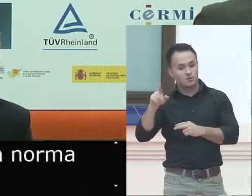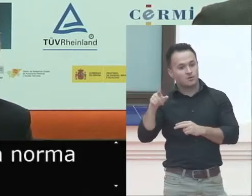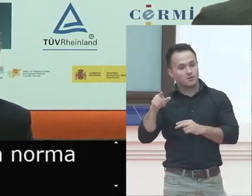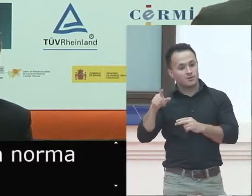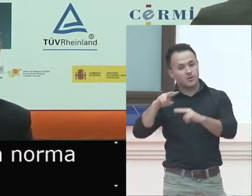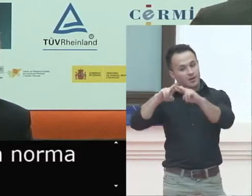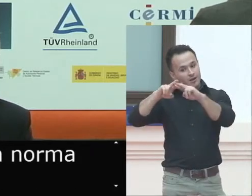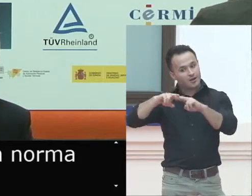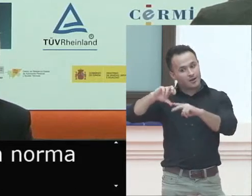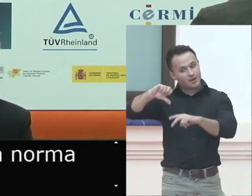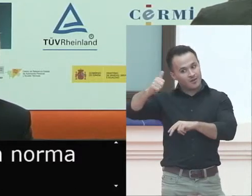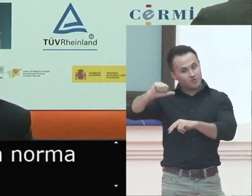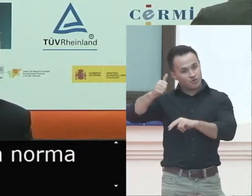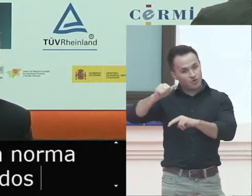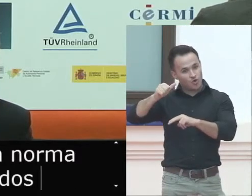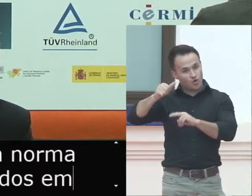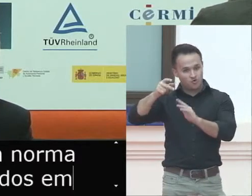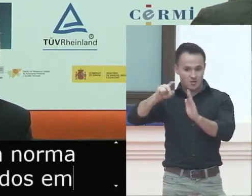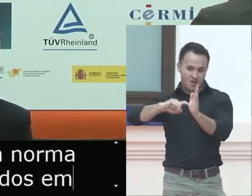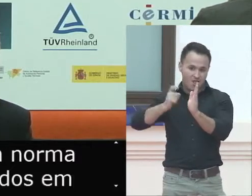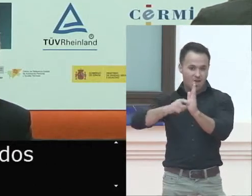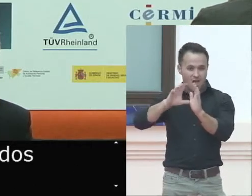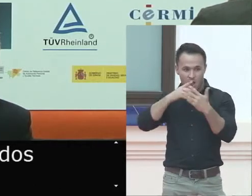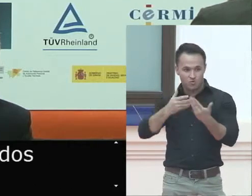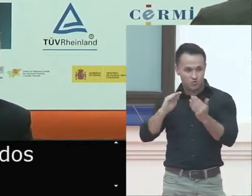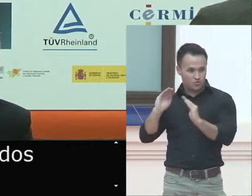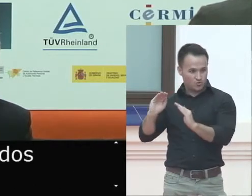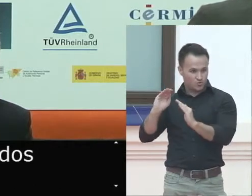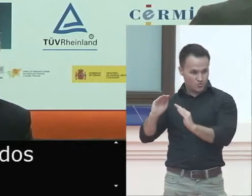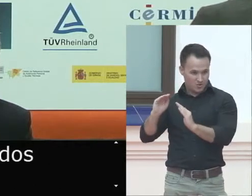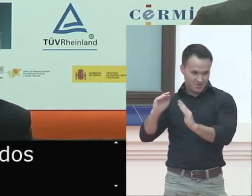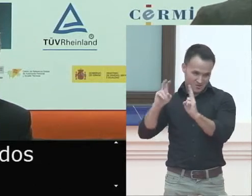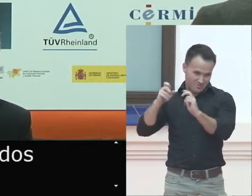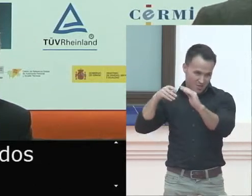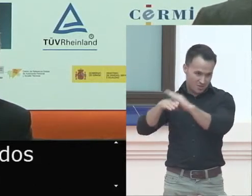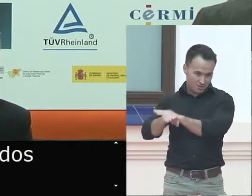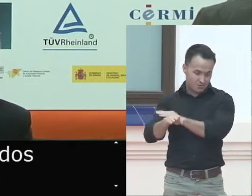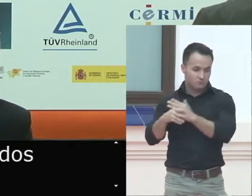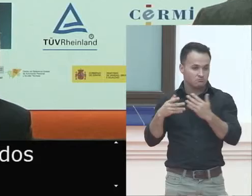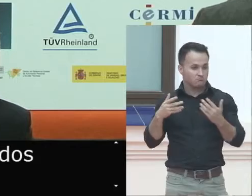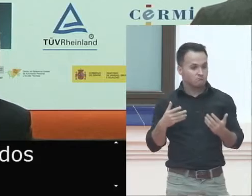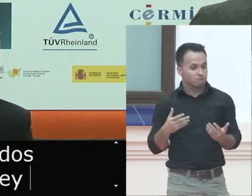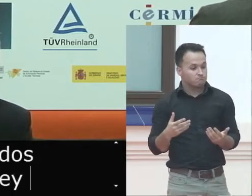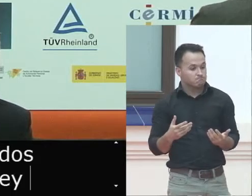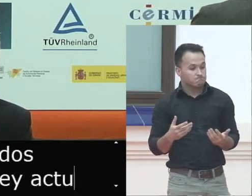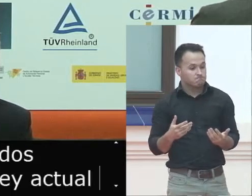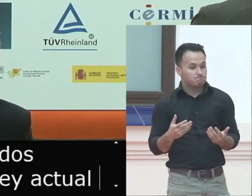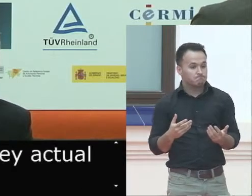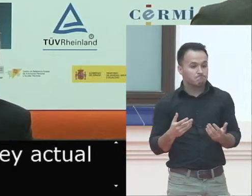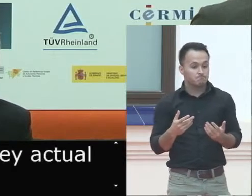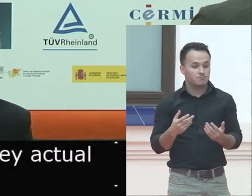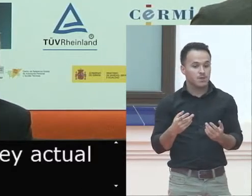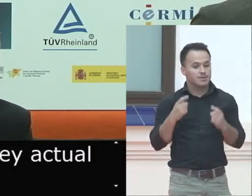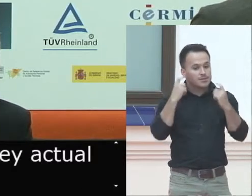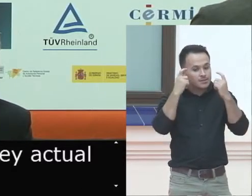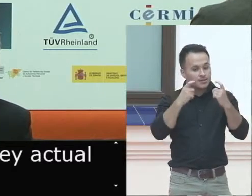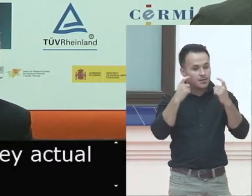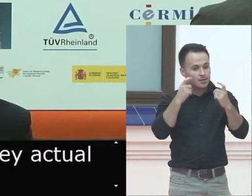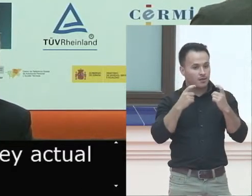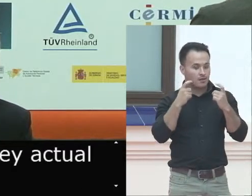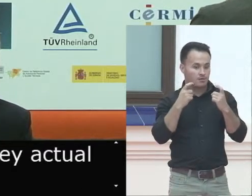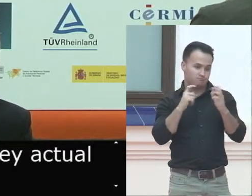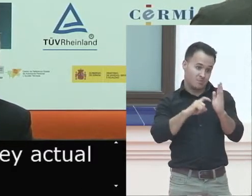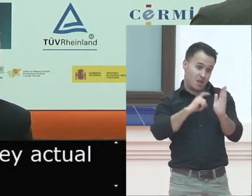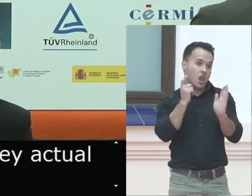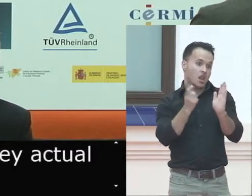revisión de su ley actual de accesibilidad en compras públicas de ética accesible, y se ha intentado, dentro de los límites